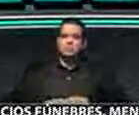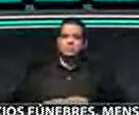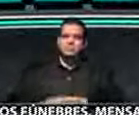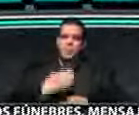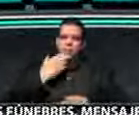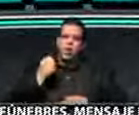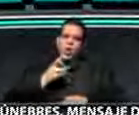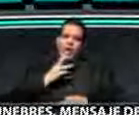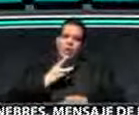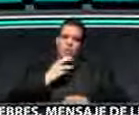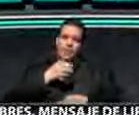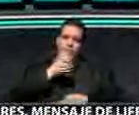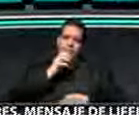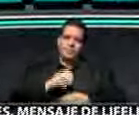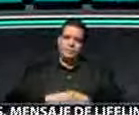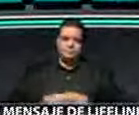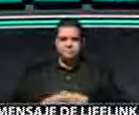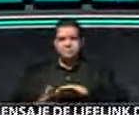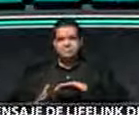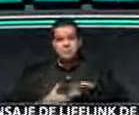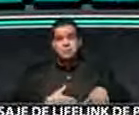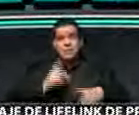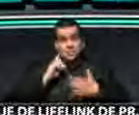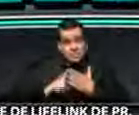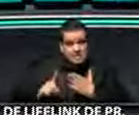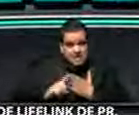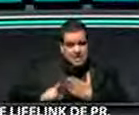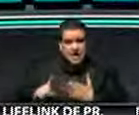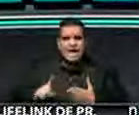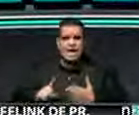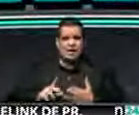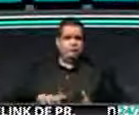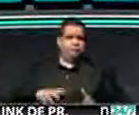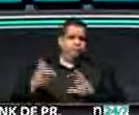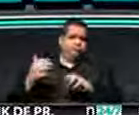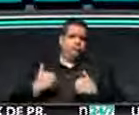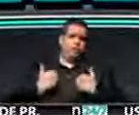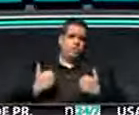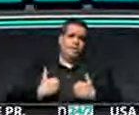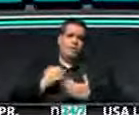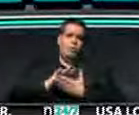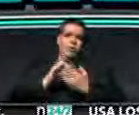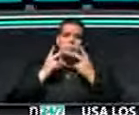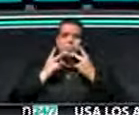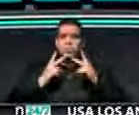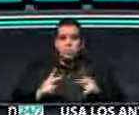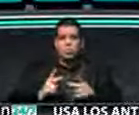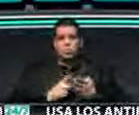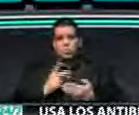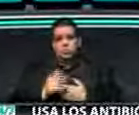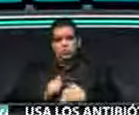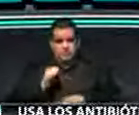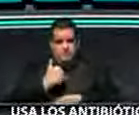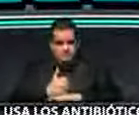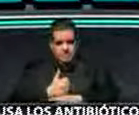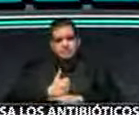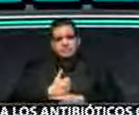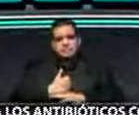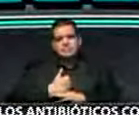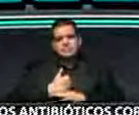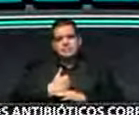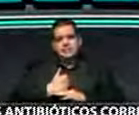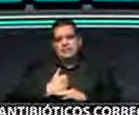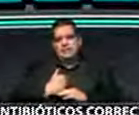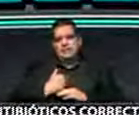una resolución para investigar los niveles de violencia juvenil en las escuelas públicas y un proyecto para disponer que los delitos menos graves estén